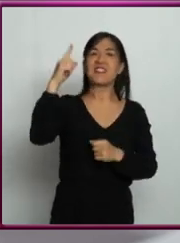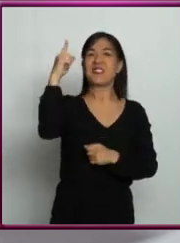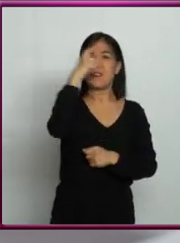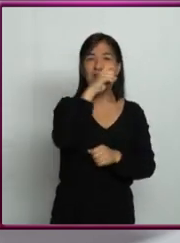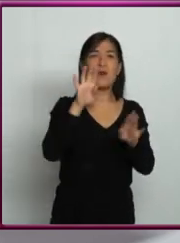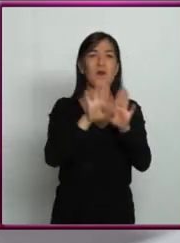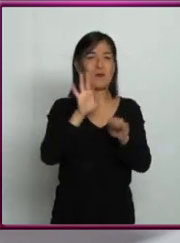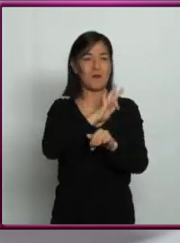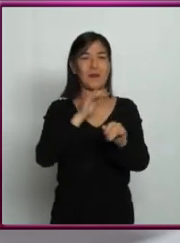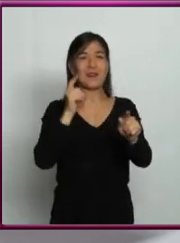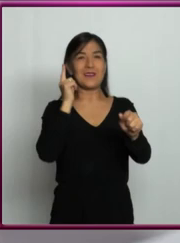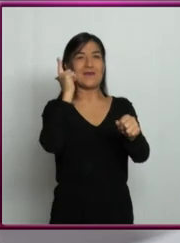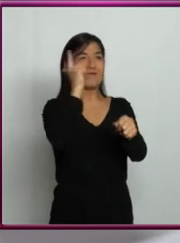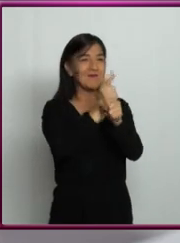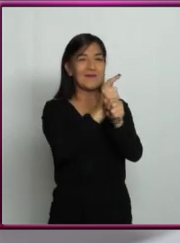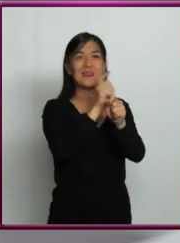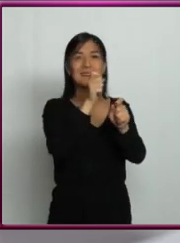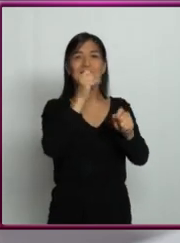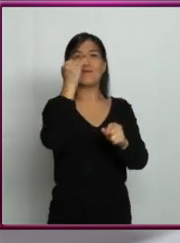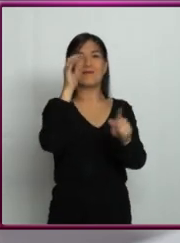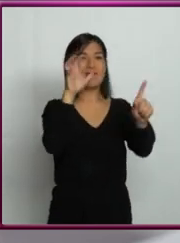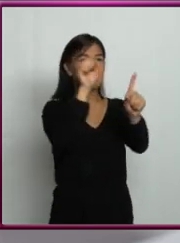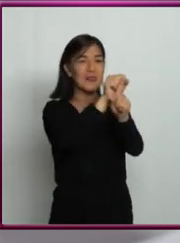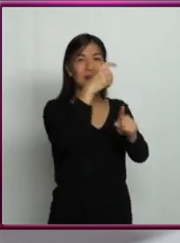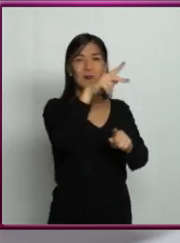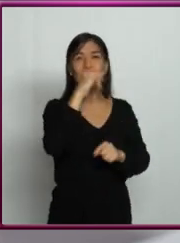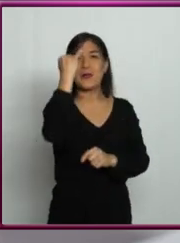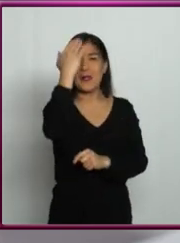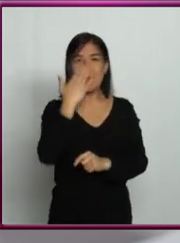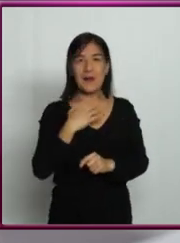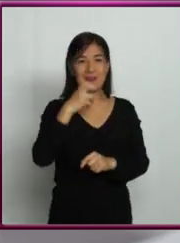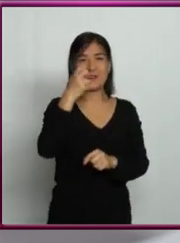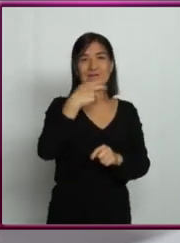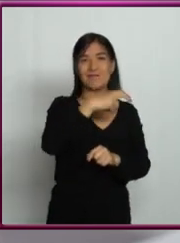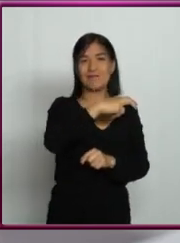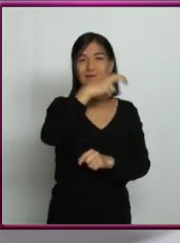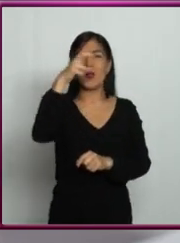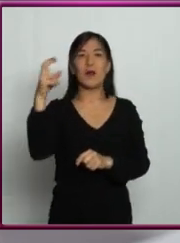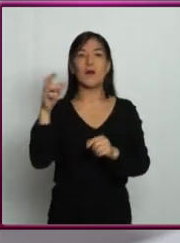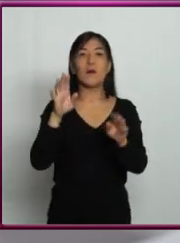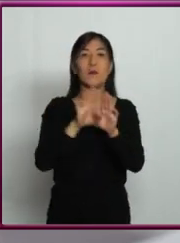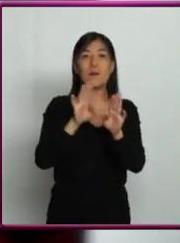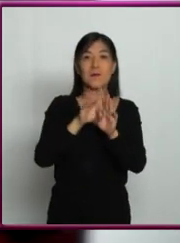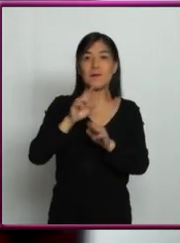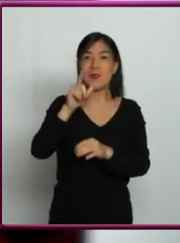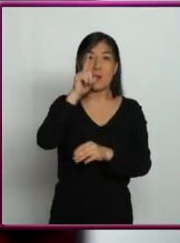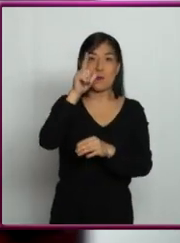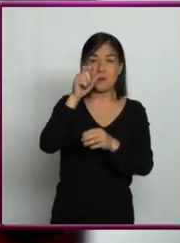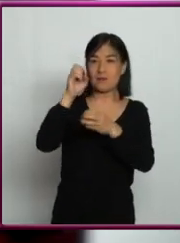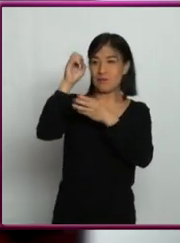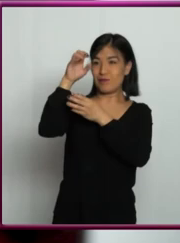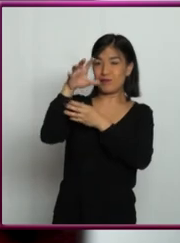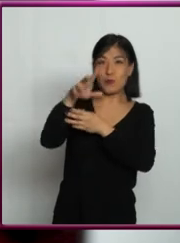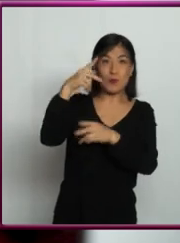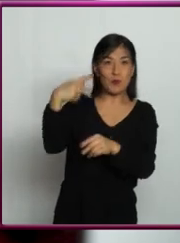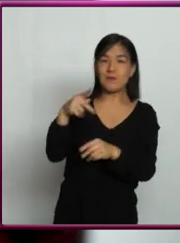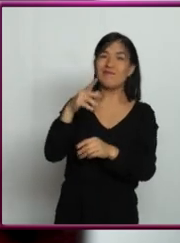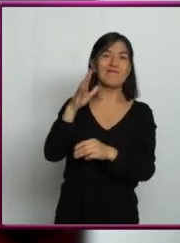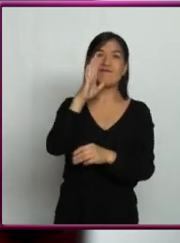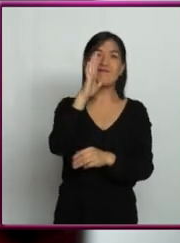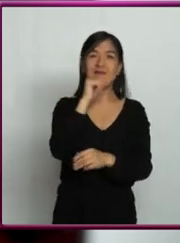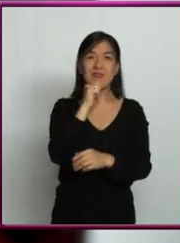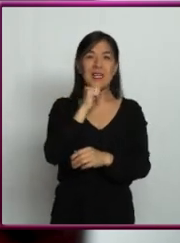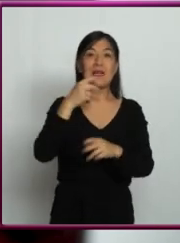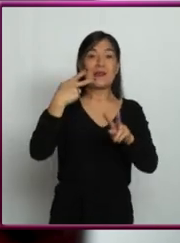obtener imágenes directas de los planetas porque son objetos que no emiten luz propia y las